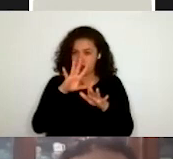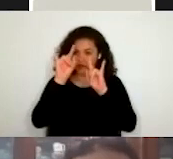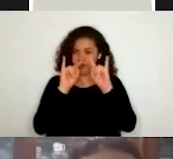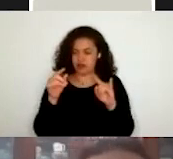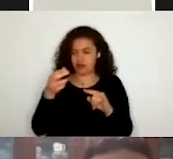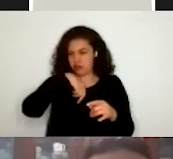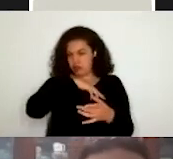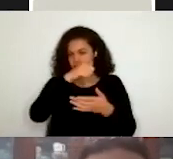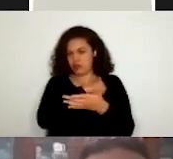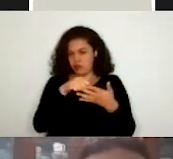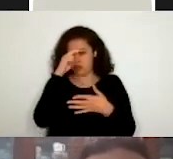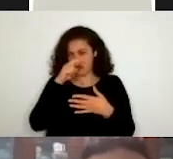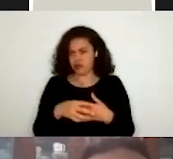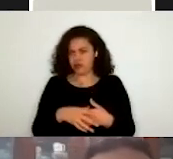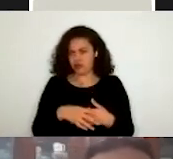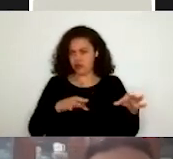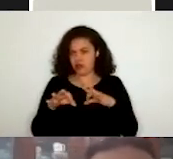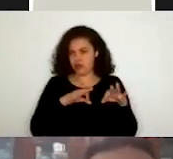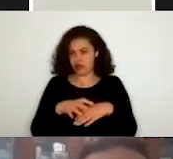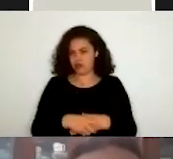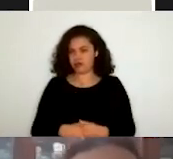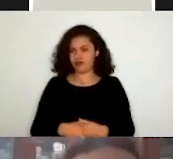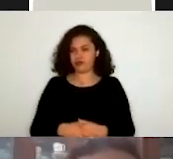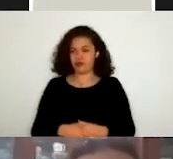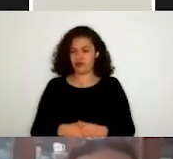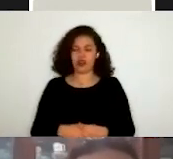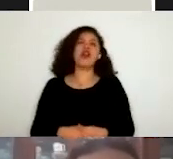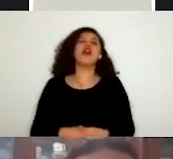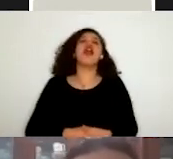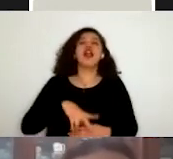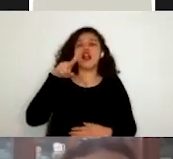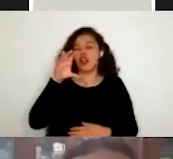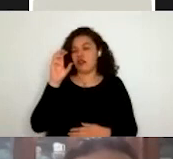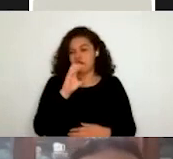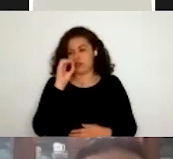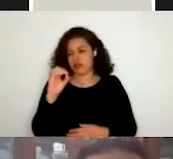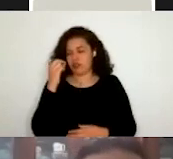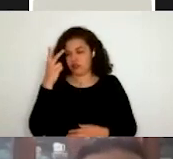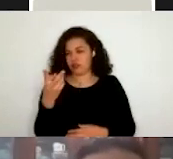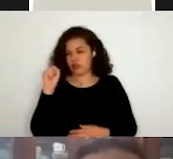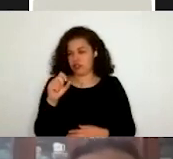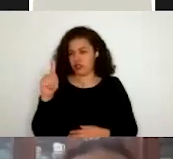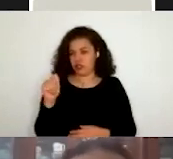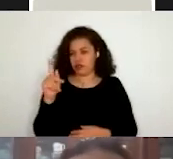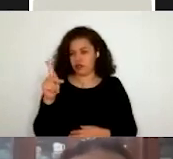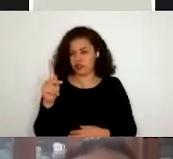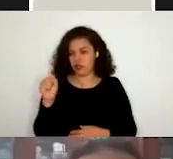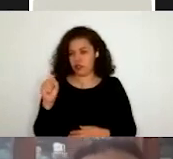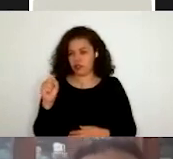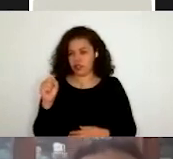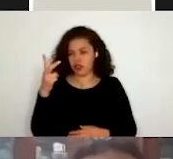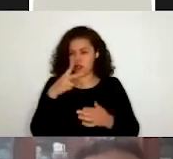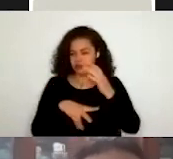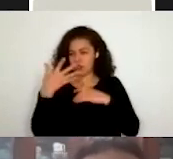nuestros centros de trabajo? La NOM 002 STPS 2010, que nos habla de